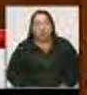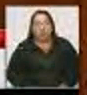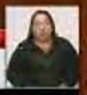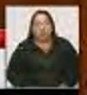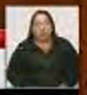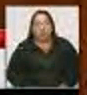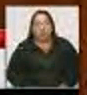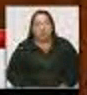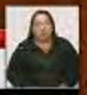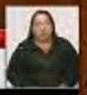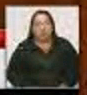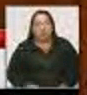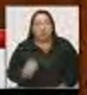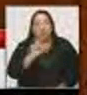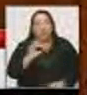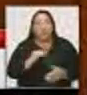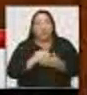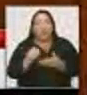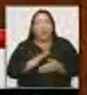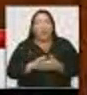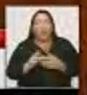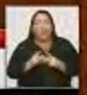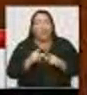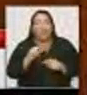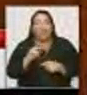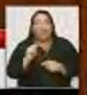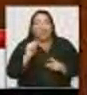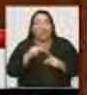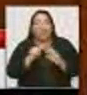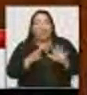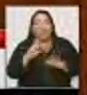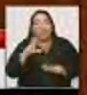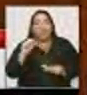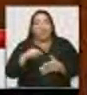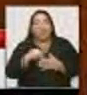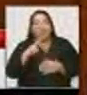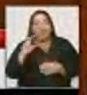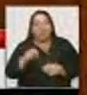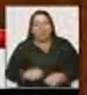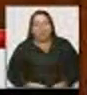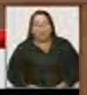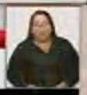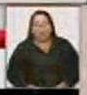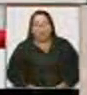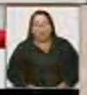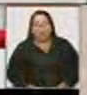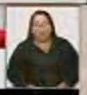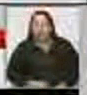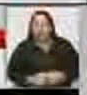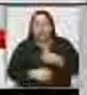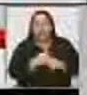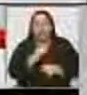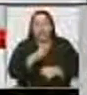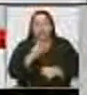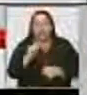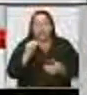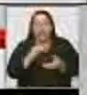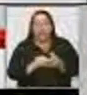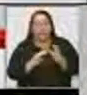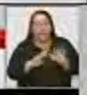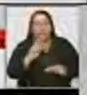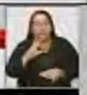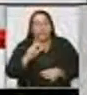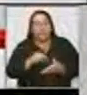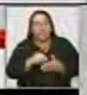no presentó variación significativa, dado que en el área urbana alcanzó el 93.2%, mientras que en el área rural se registró